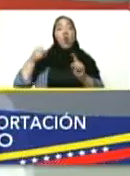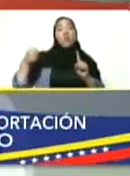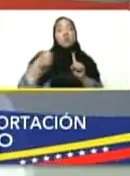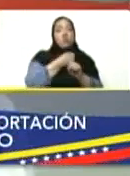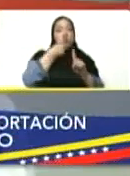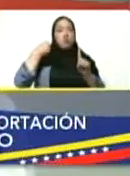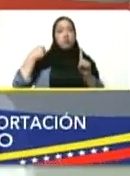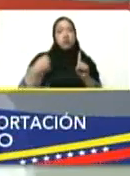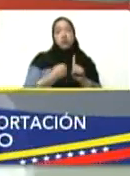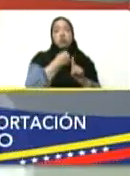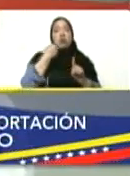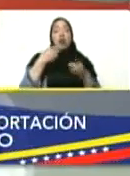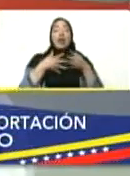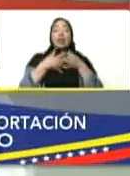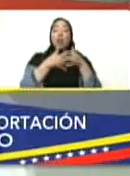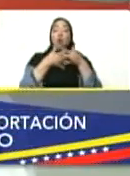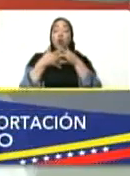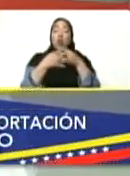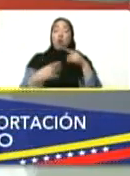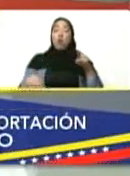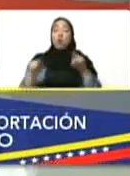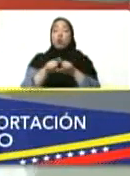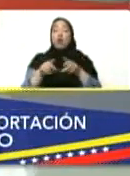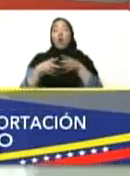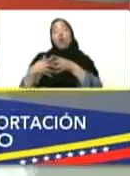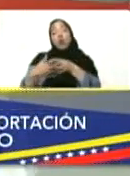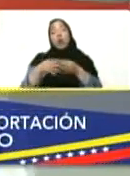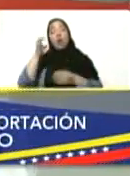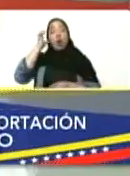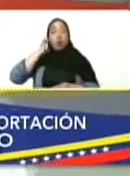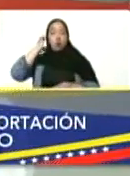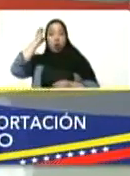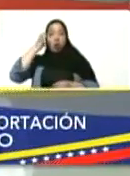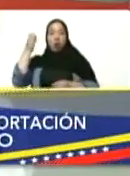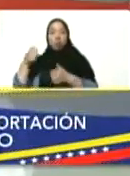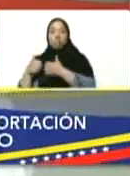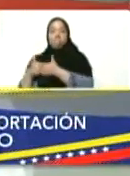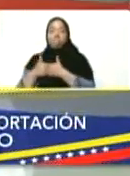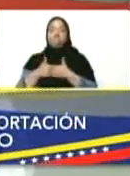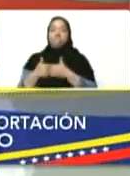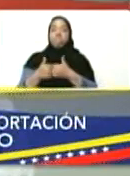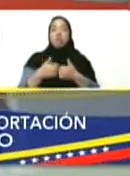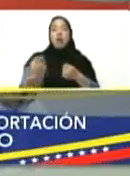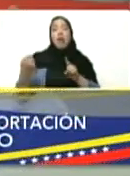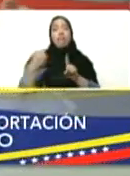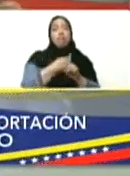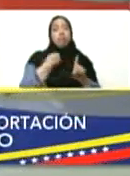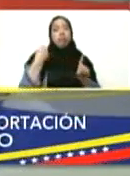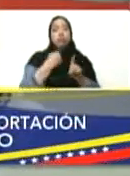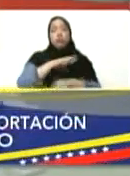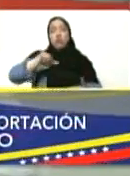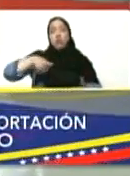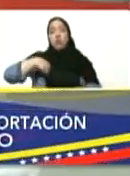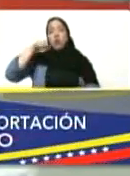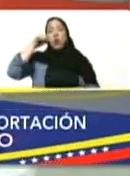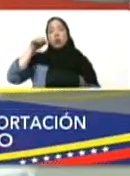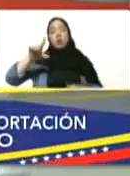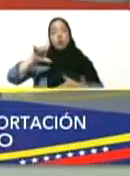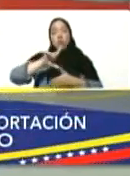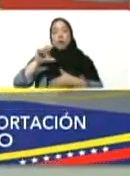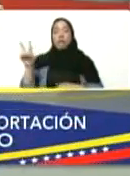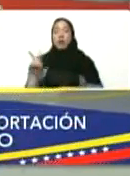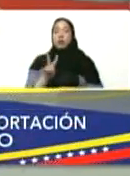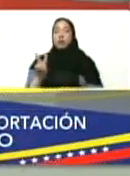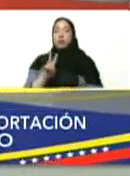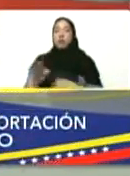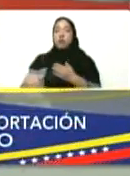el imperialismo norteamericano y los imperios europeos persiguen y torturan a nuestros países,